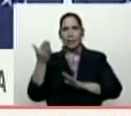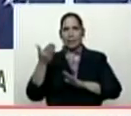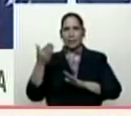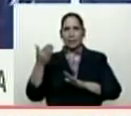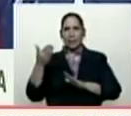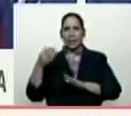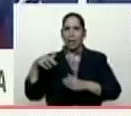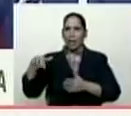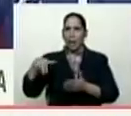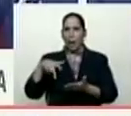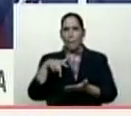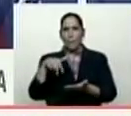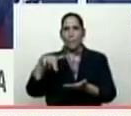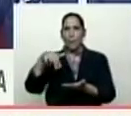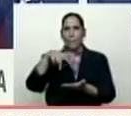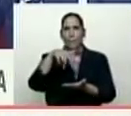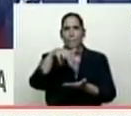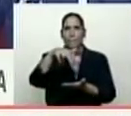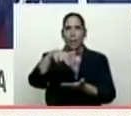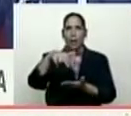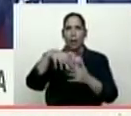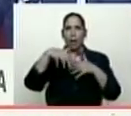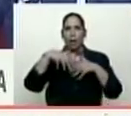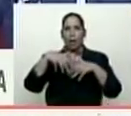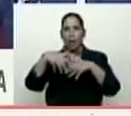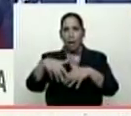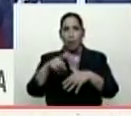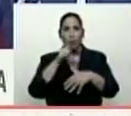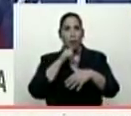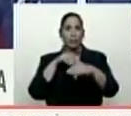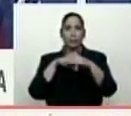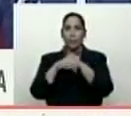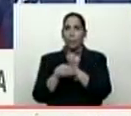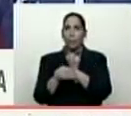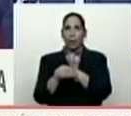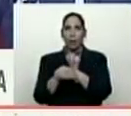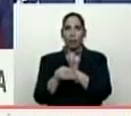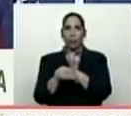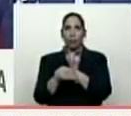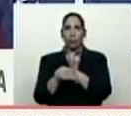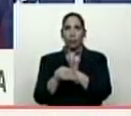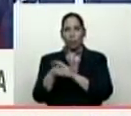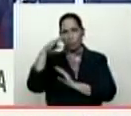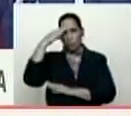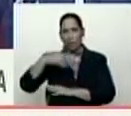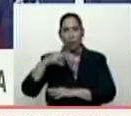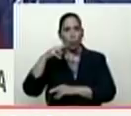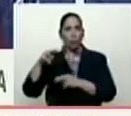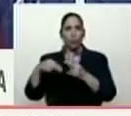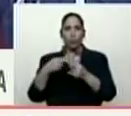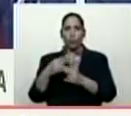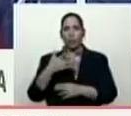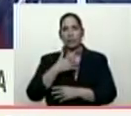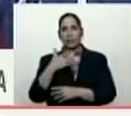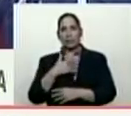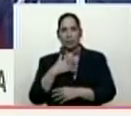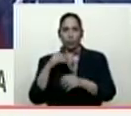caminadita con soldados descalzos. Soldados que jamás habían sentido el